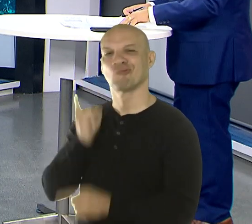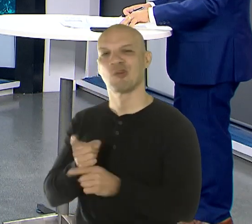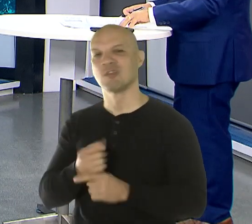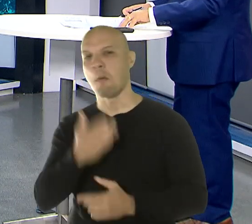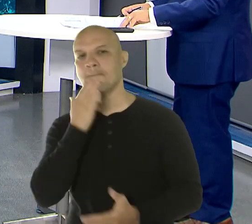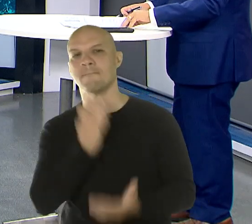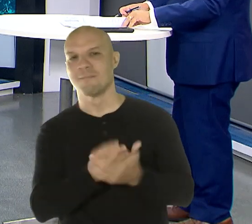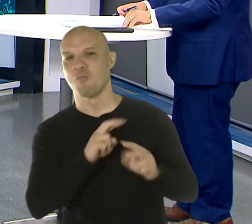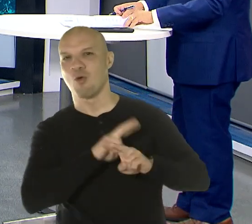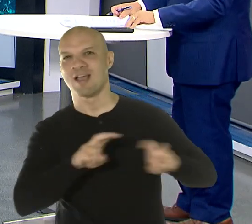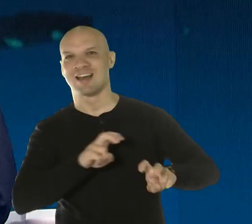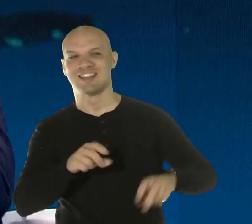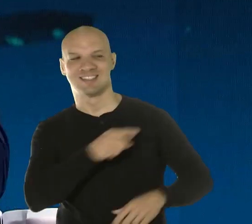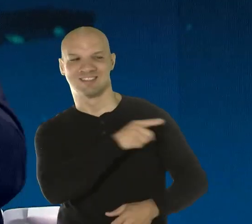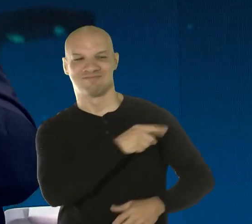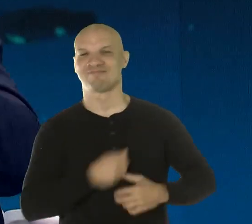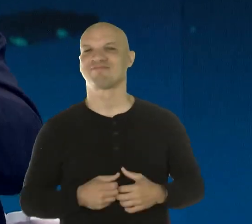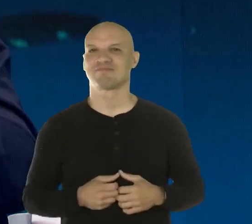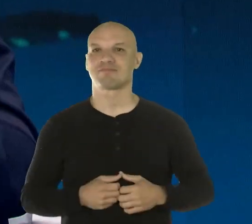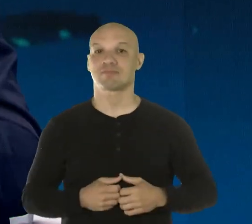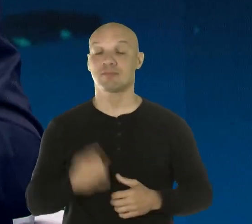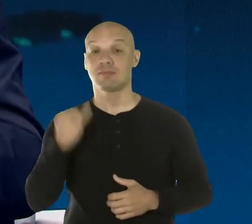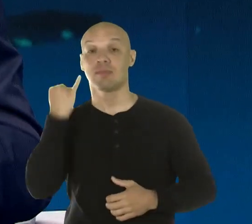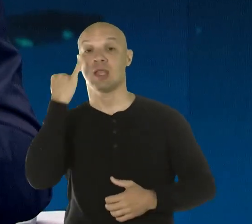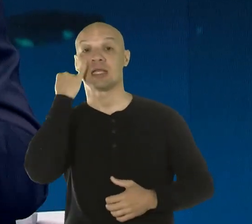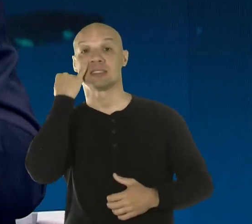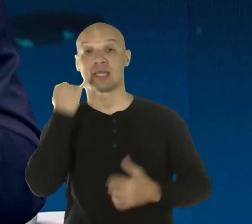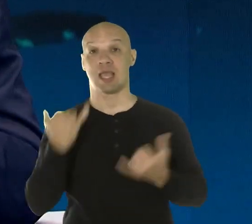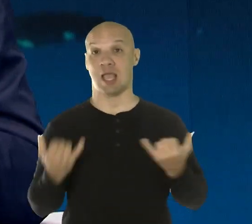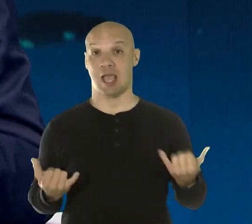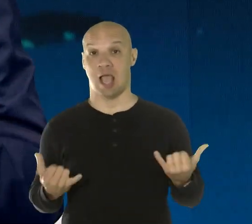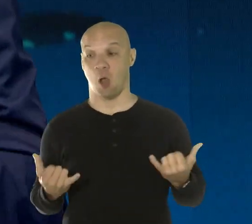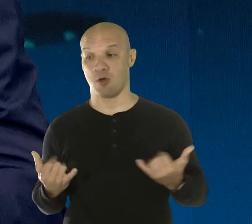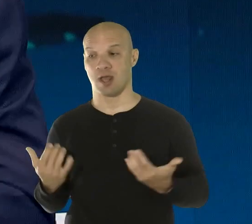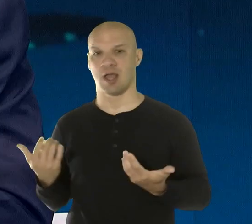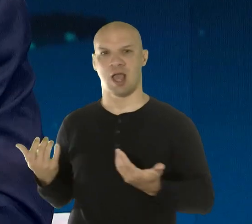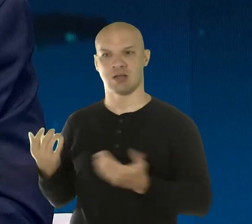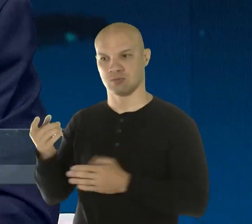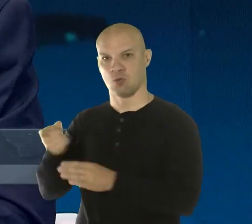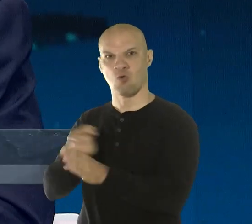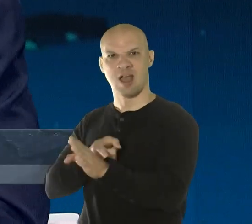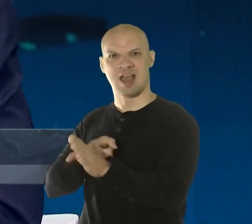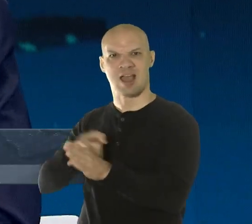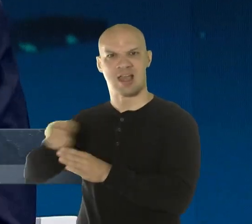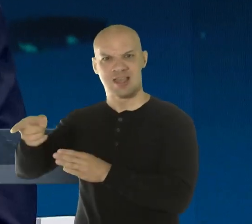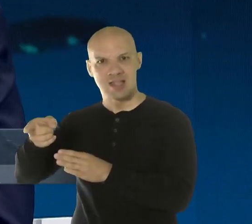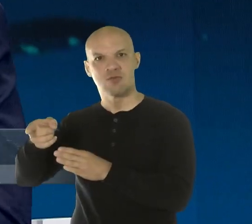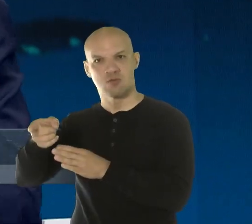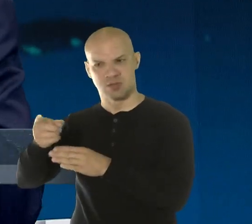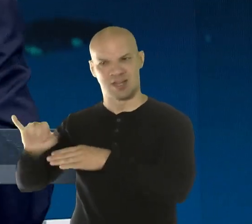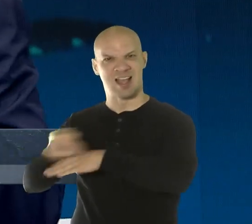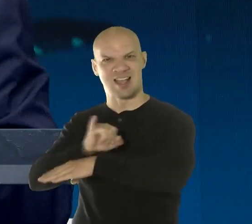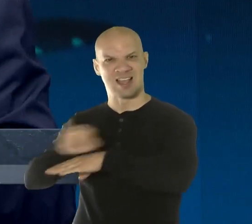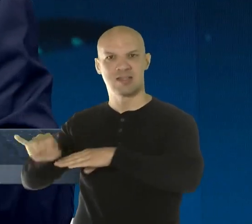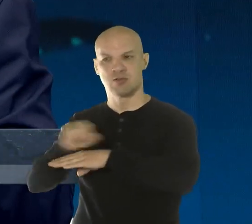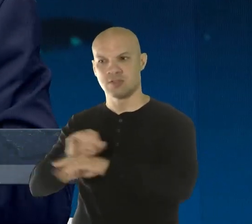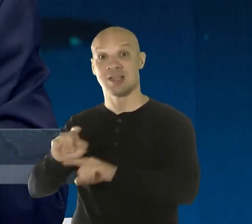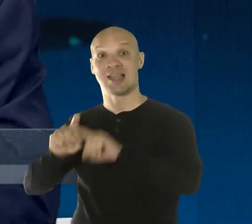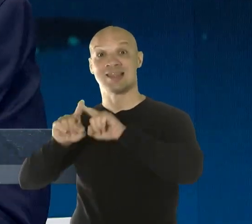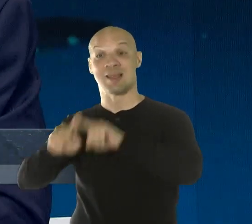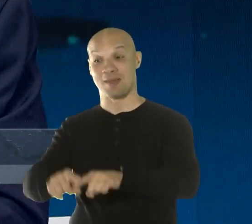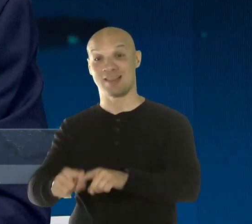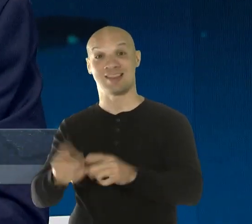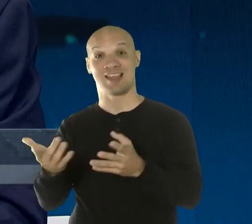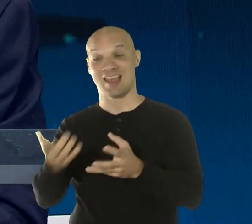análisis. Si hay una industria, tal vez, que uno puede decir que depende mucho de confianza, tiene que haber